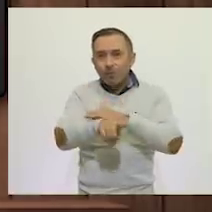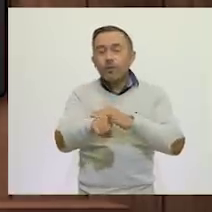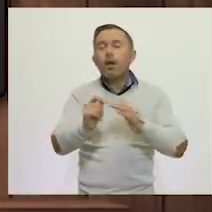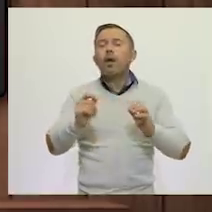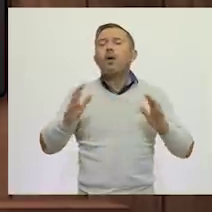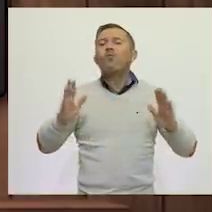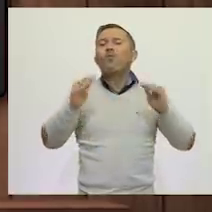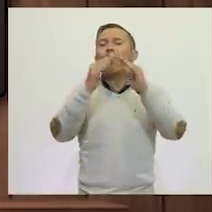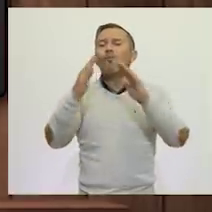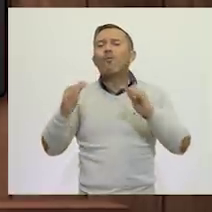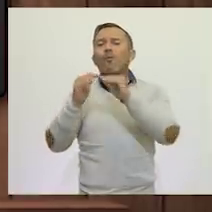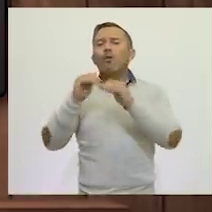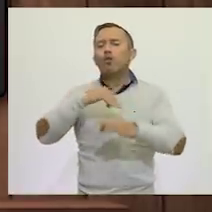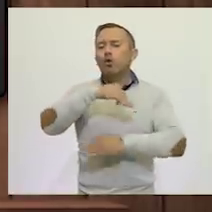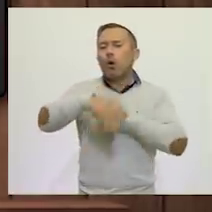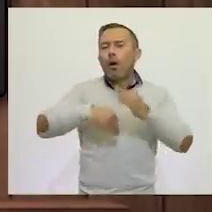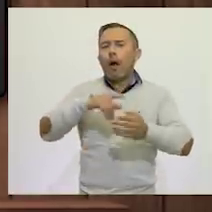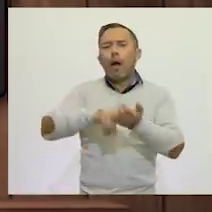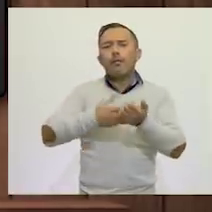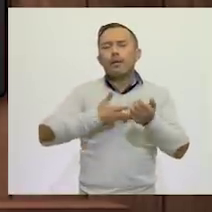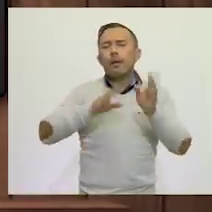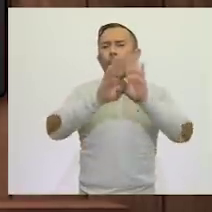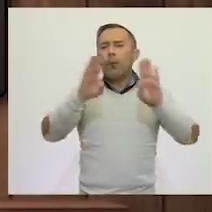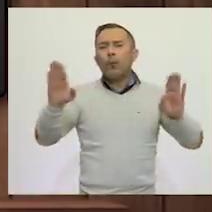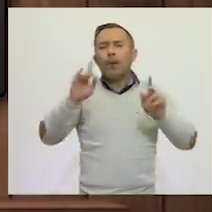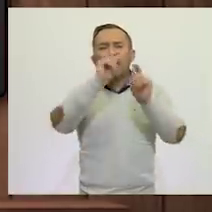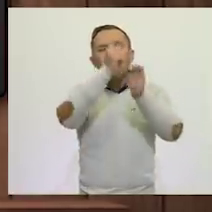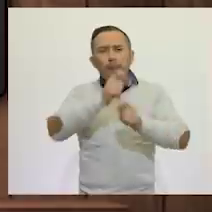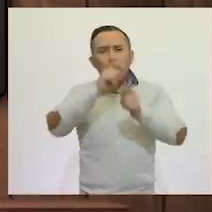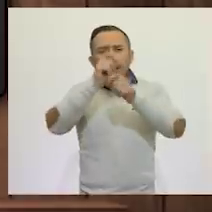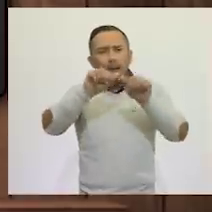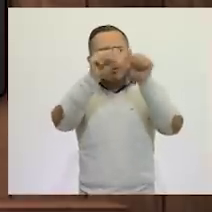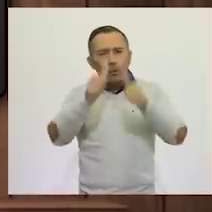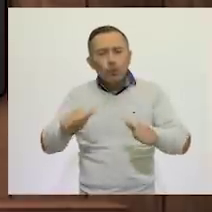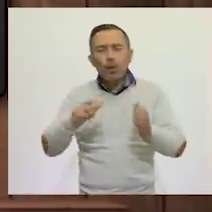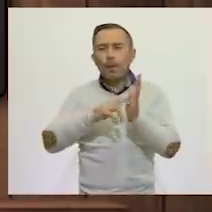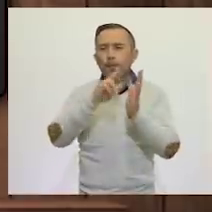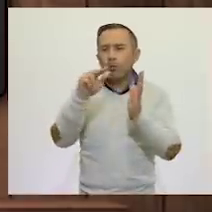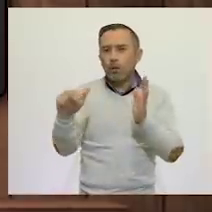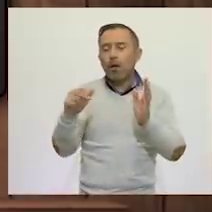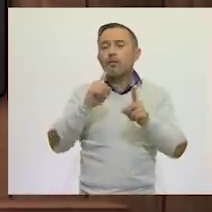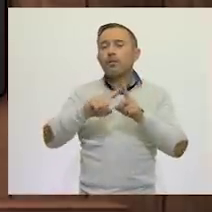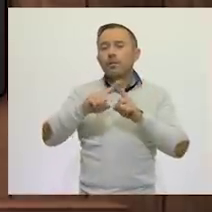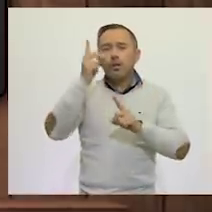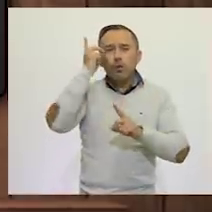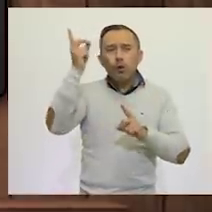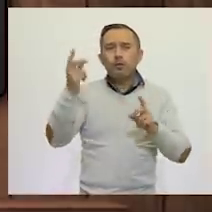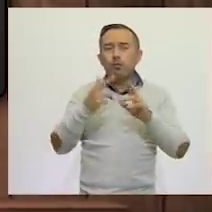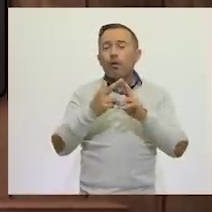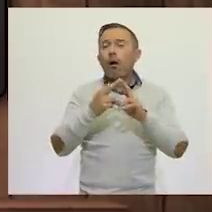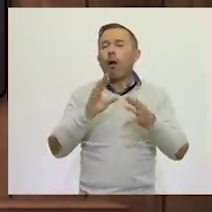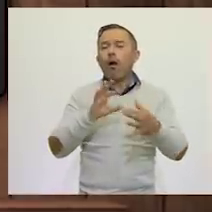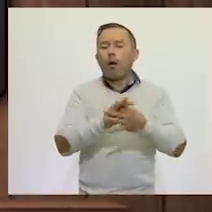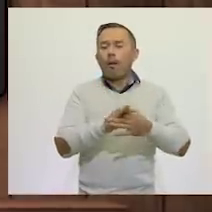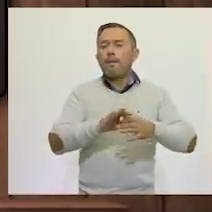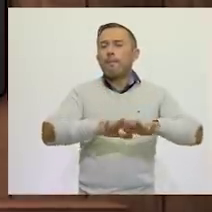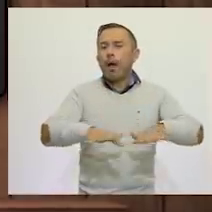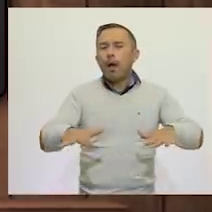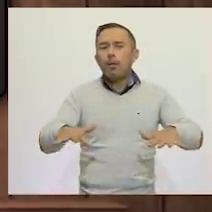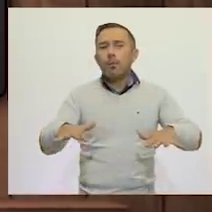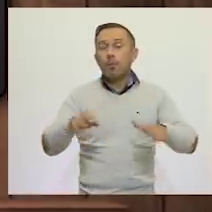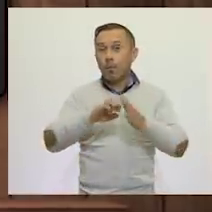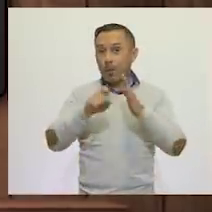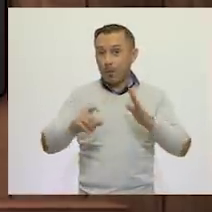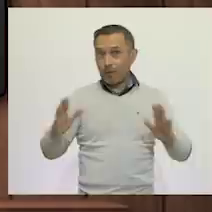edificios estuvieron adornados con esculturas y pinturas que representaban animales y dioses, asociados al mar y la fertilidad, como en el templo